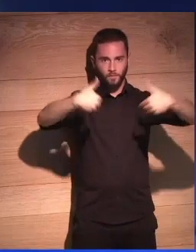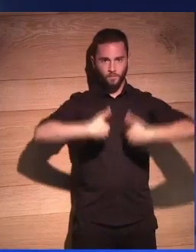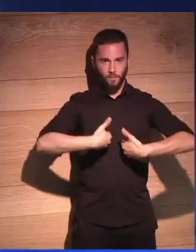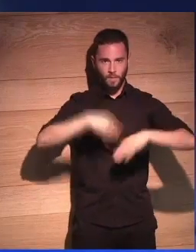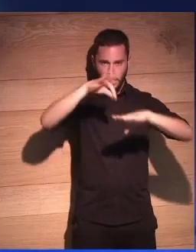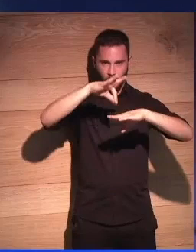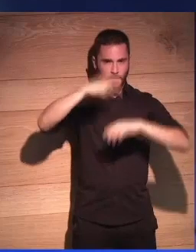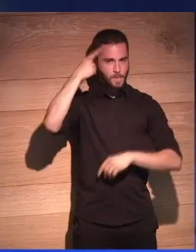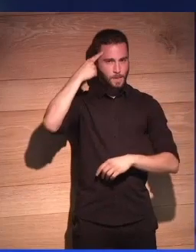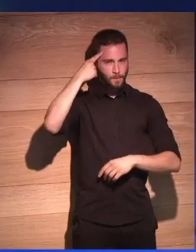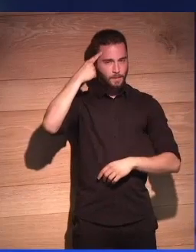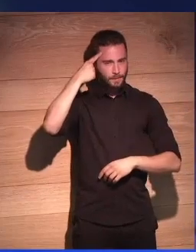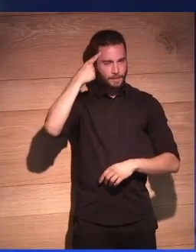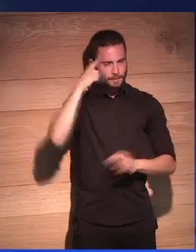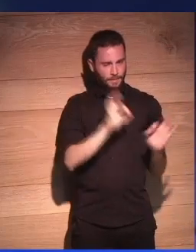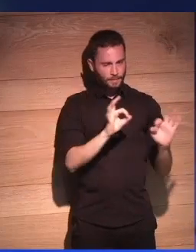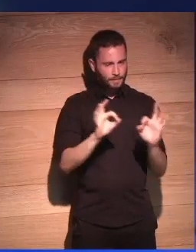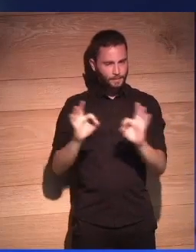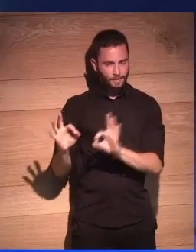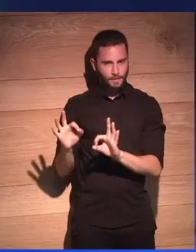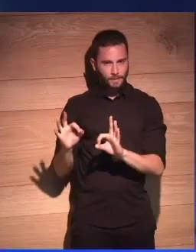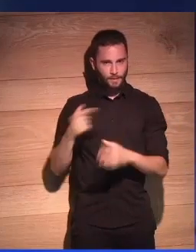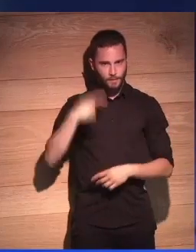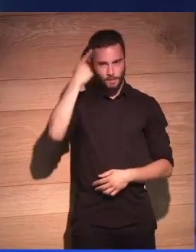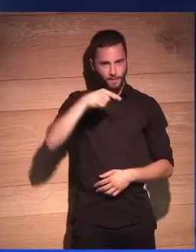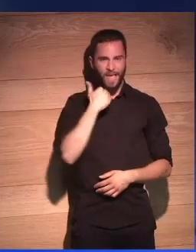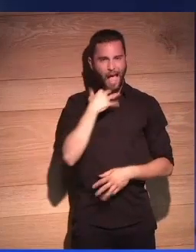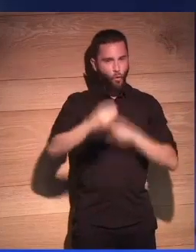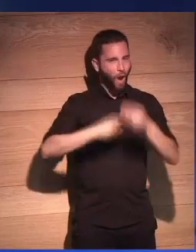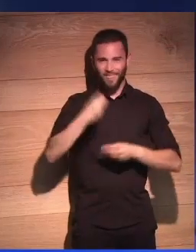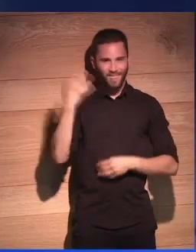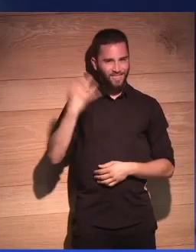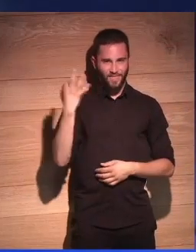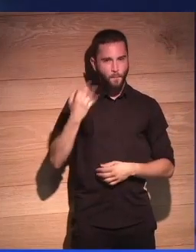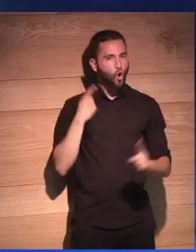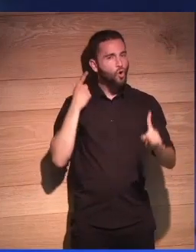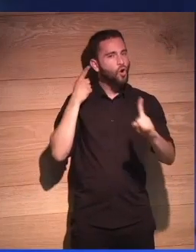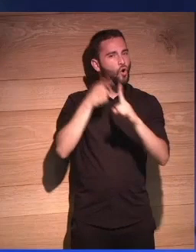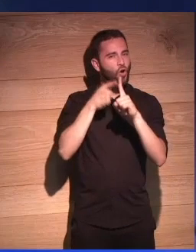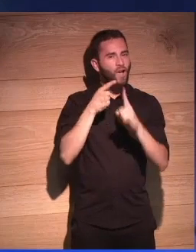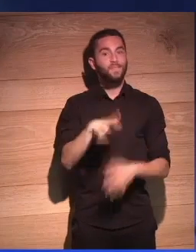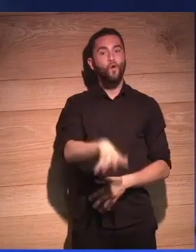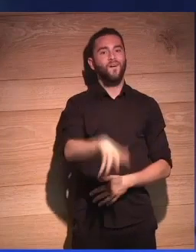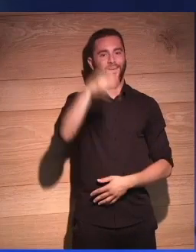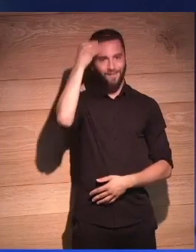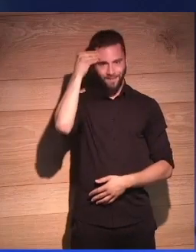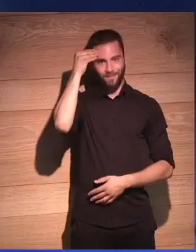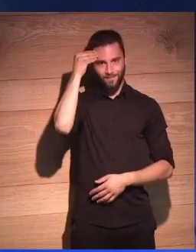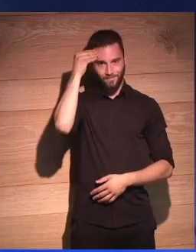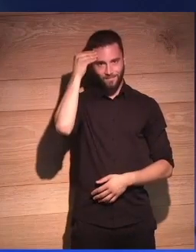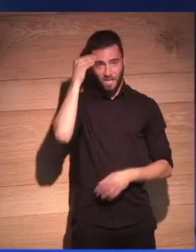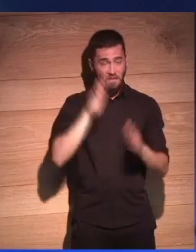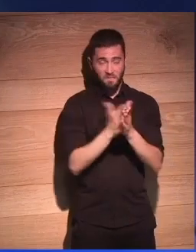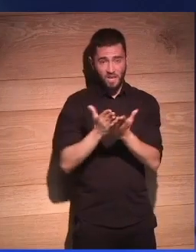semilla en la cabeza, y sabía que tenía que hacer algo, ¿no? Para tratar de entenderlo, ¿no? Y todos